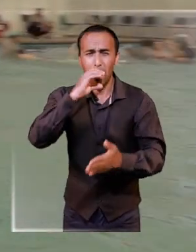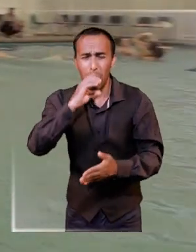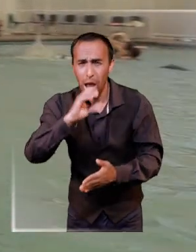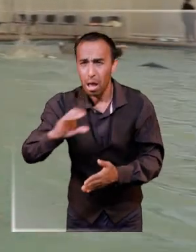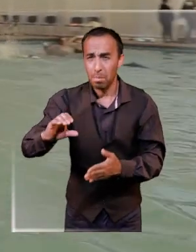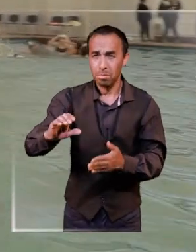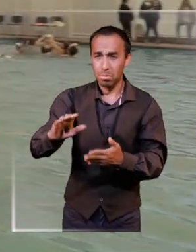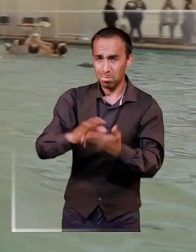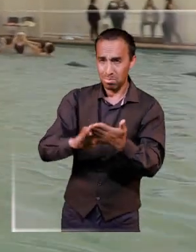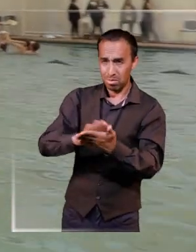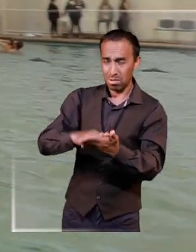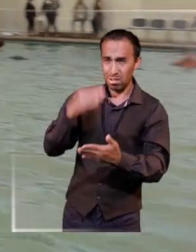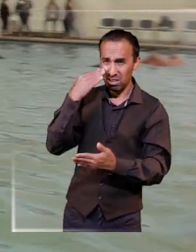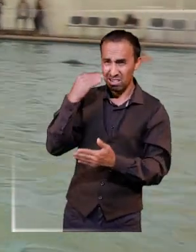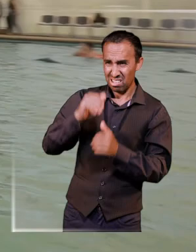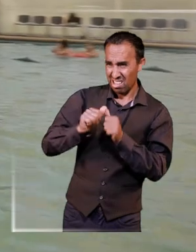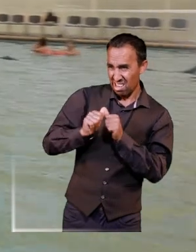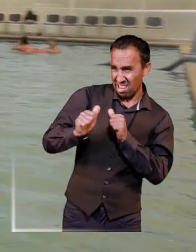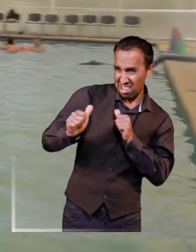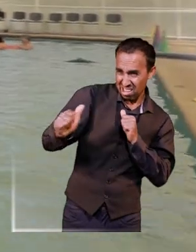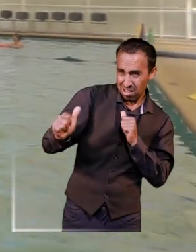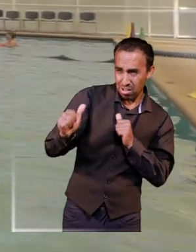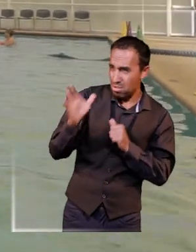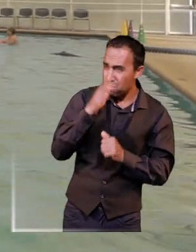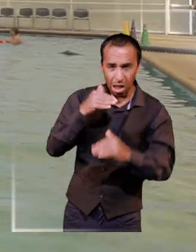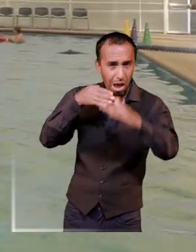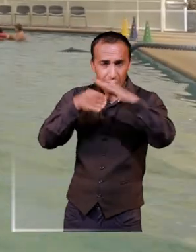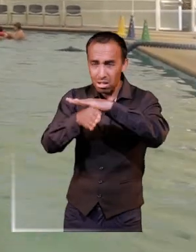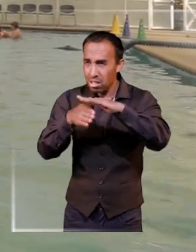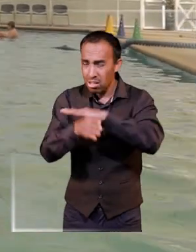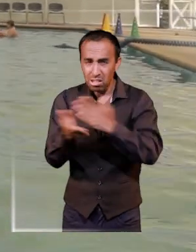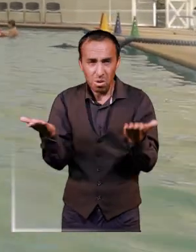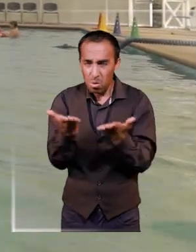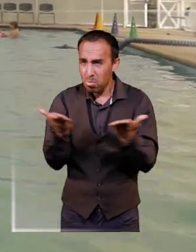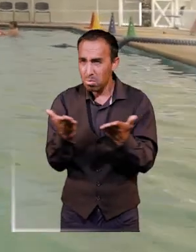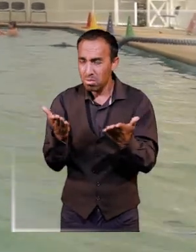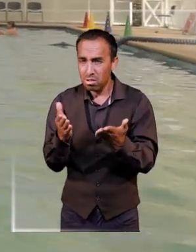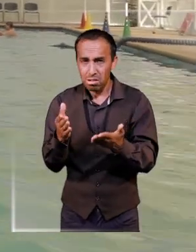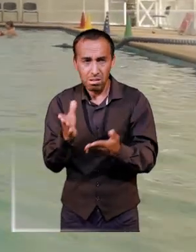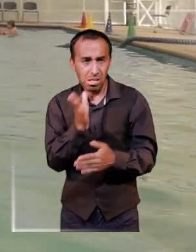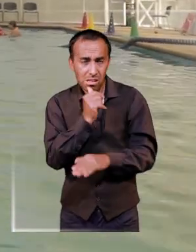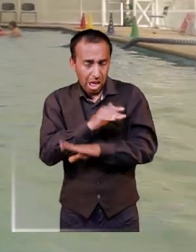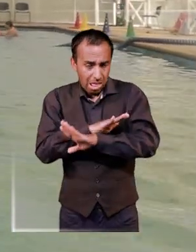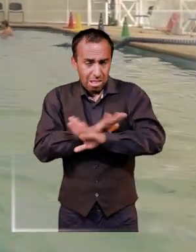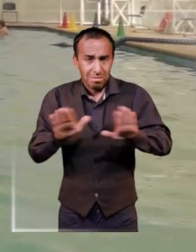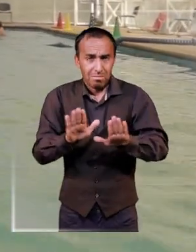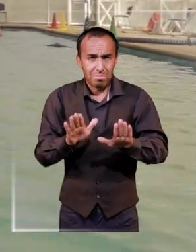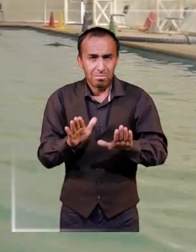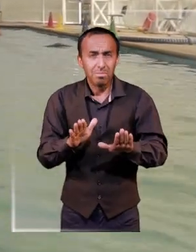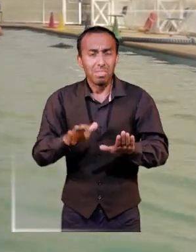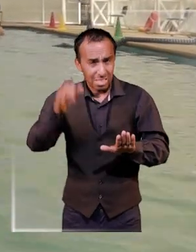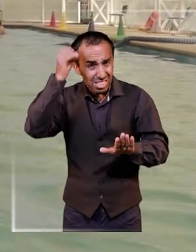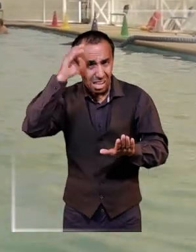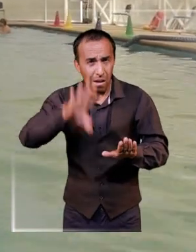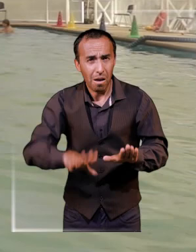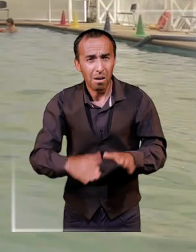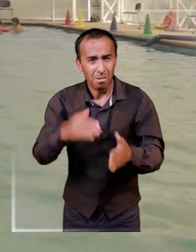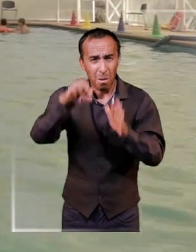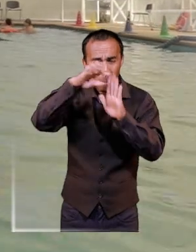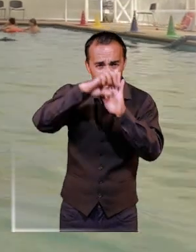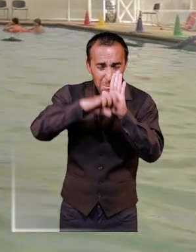rurales. Aquí estamos nosotros desde la ciudad, pero ¿cómo será vivir el autismo en lugares más aislados, donde no tienes acceso a casi nada?